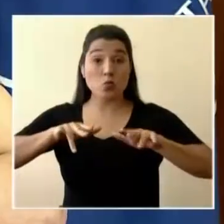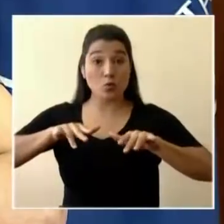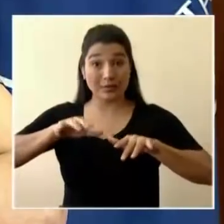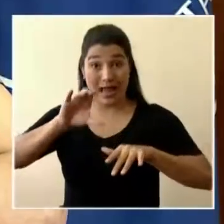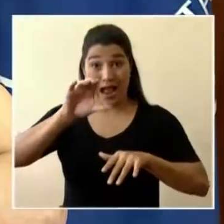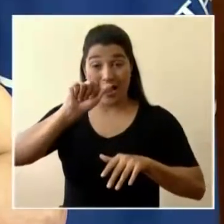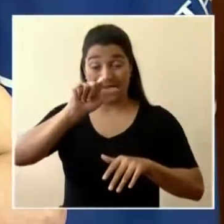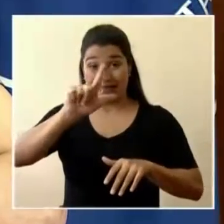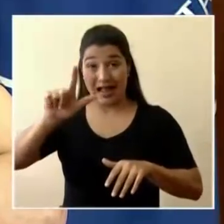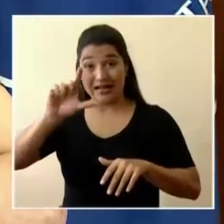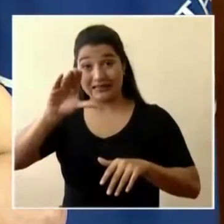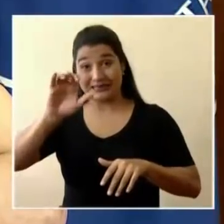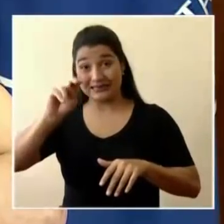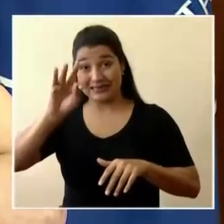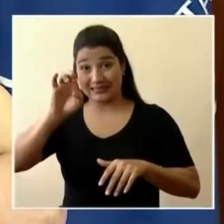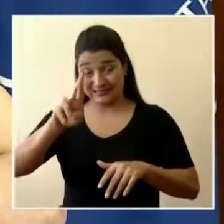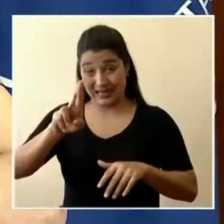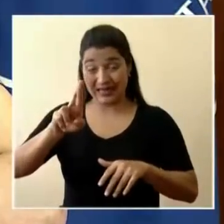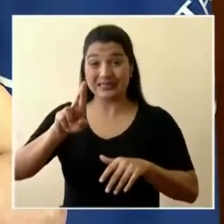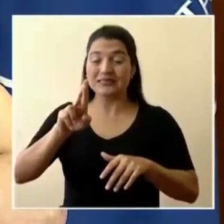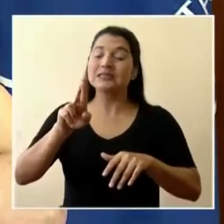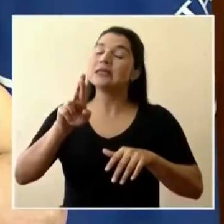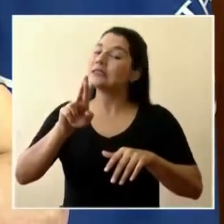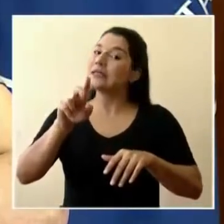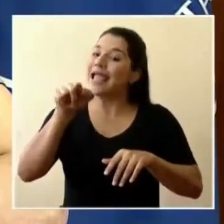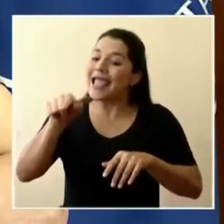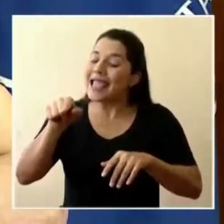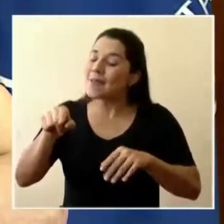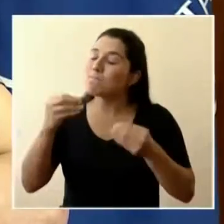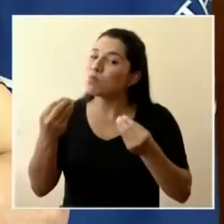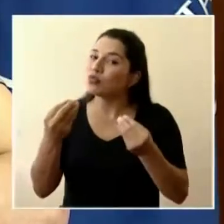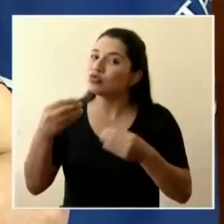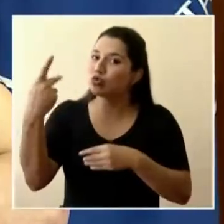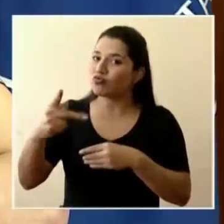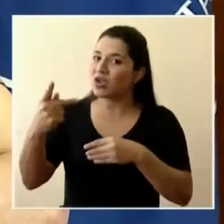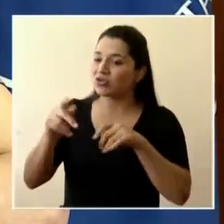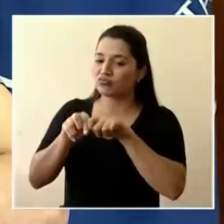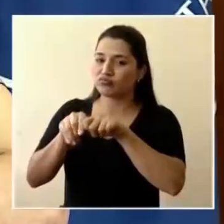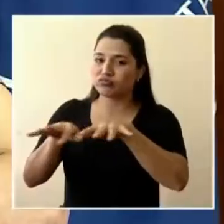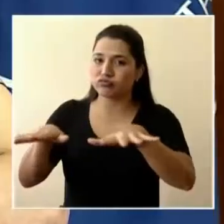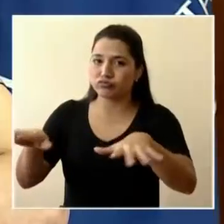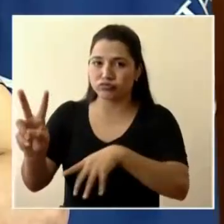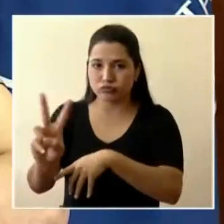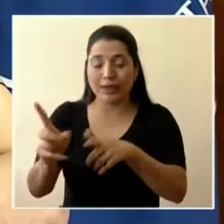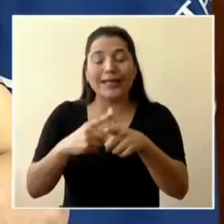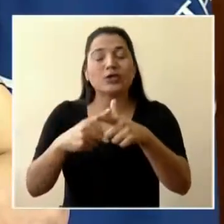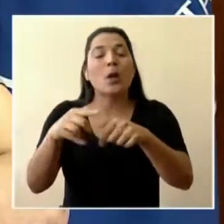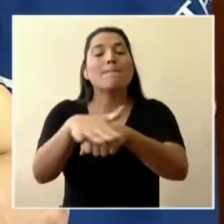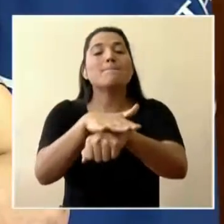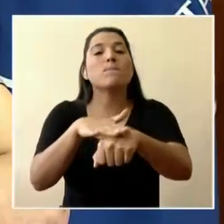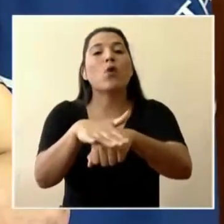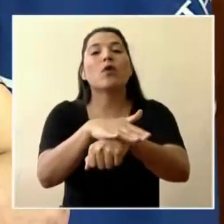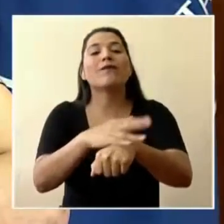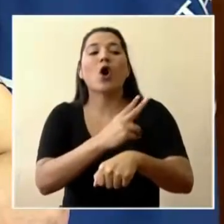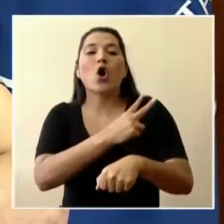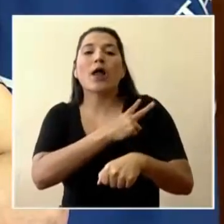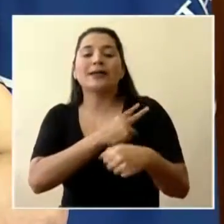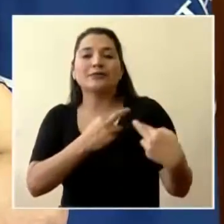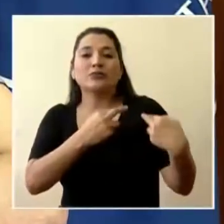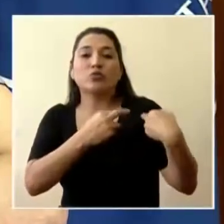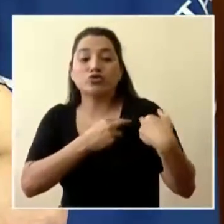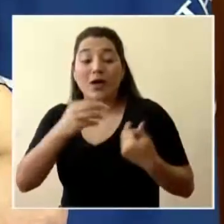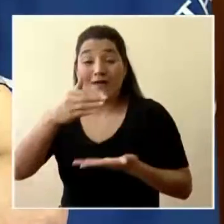que, por favor, los gerentes, los encargados de todos los centros de trabajo, hagamos todo lo